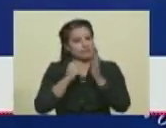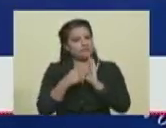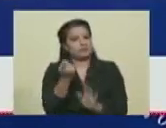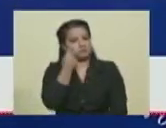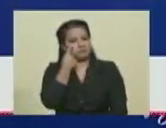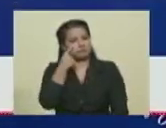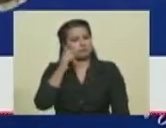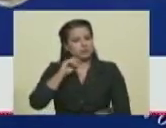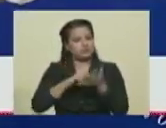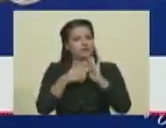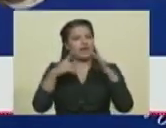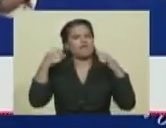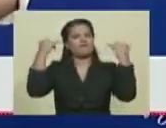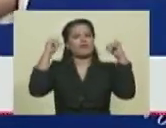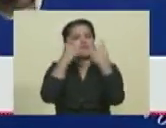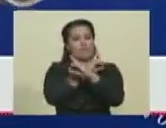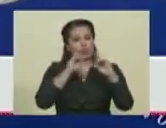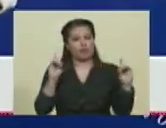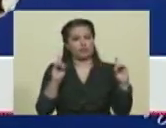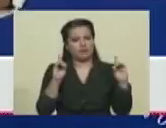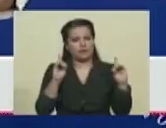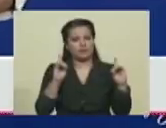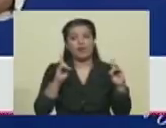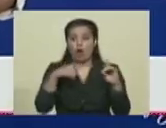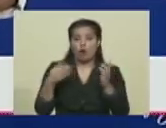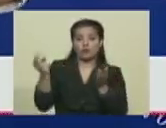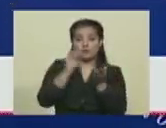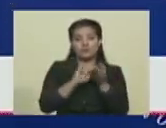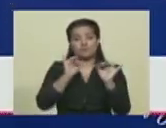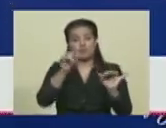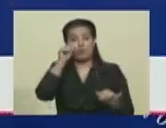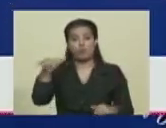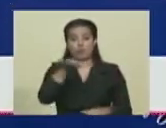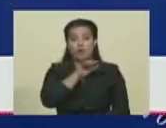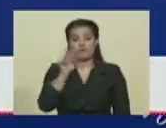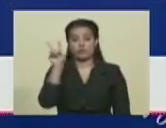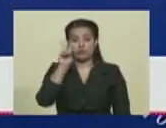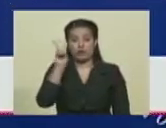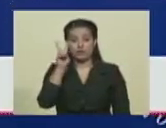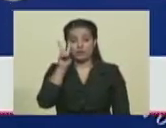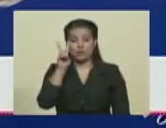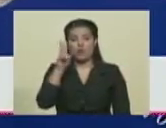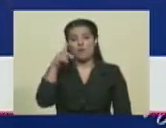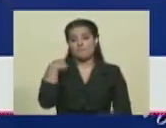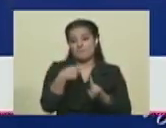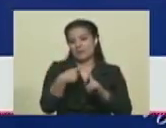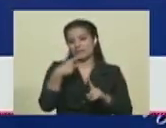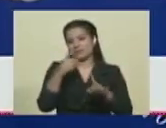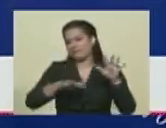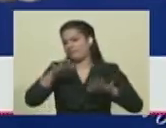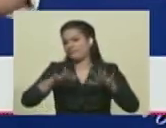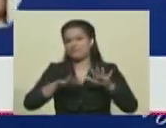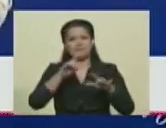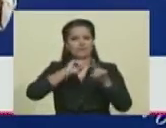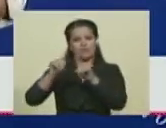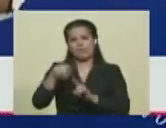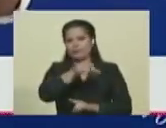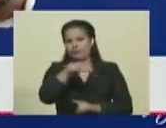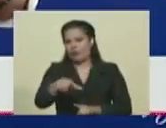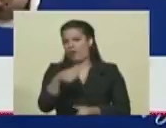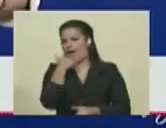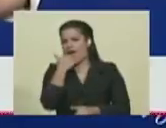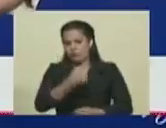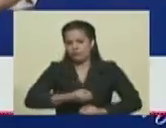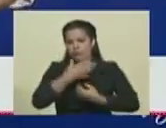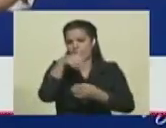se trata de una fiesta democrática una vez más que se está dando al pueblo venezolano, independientemente aquel que vaya a manifestar el voto por